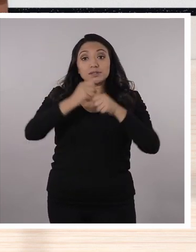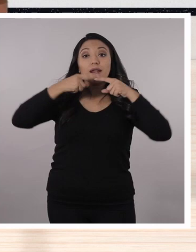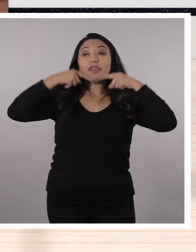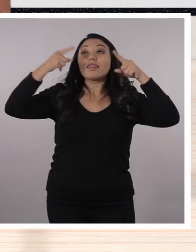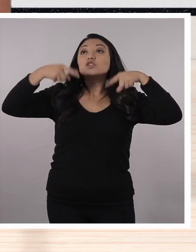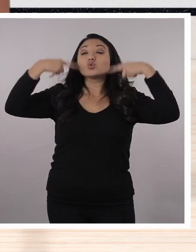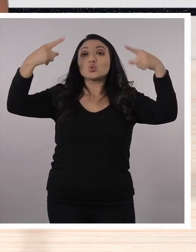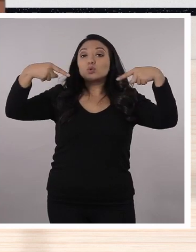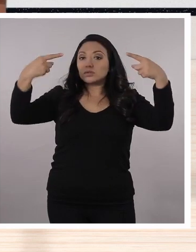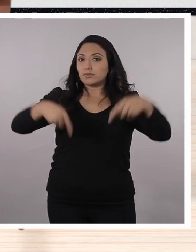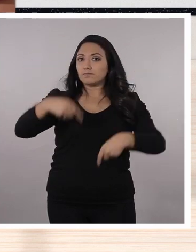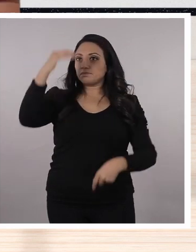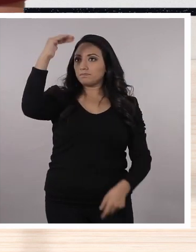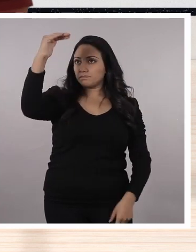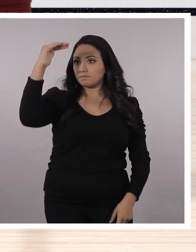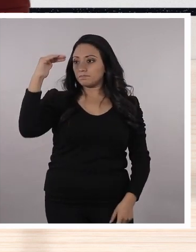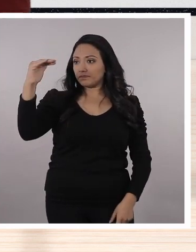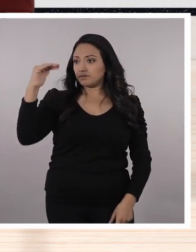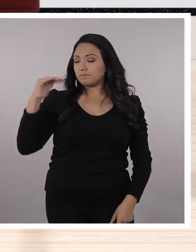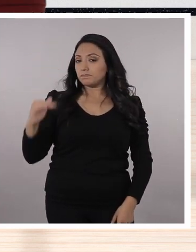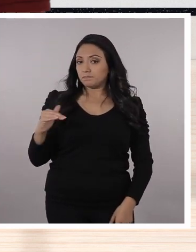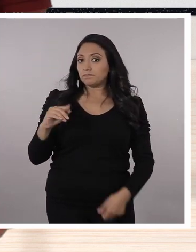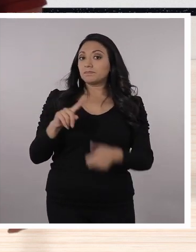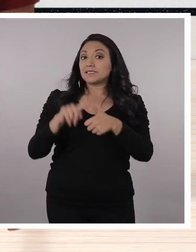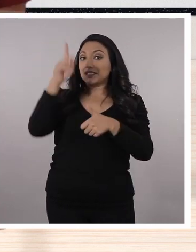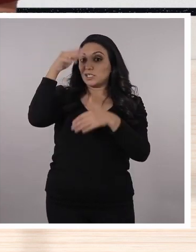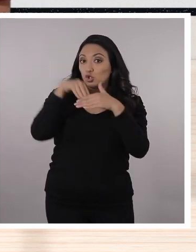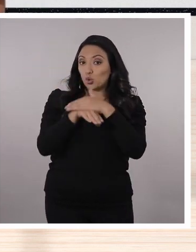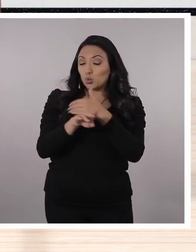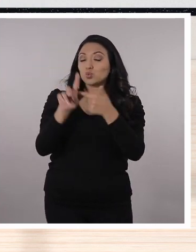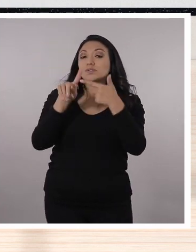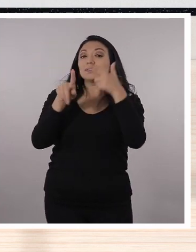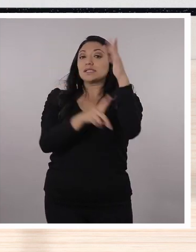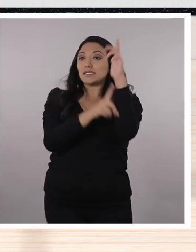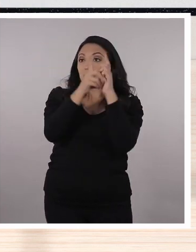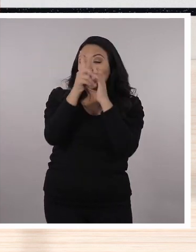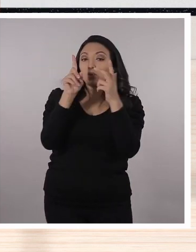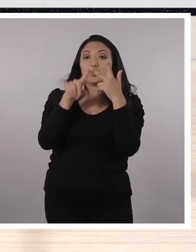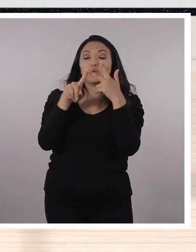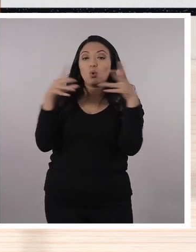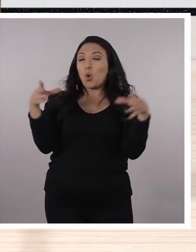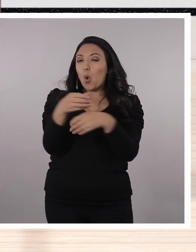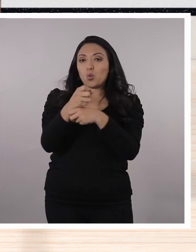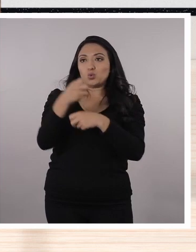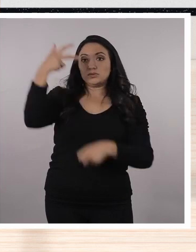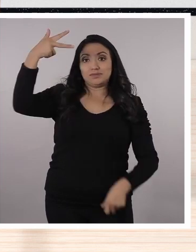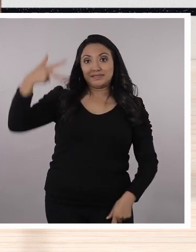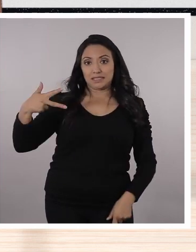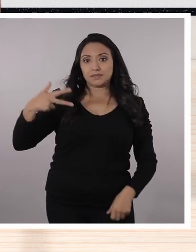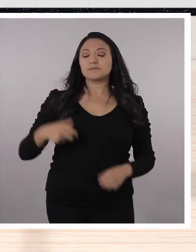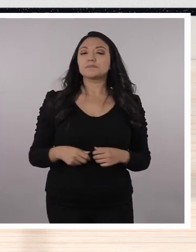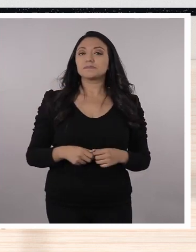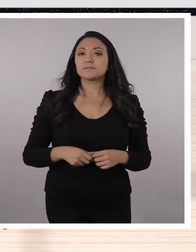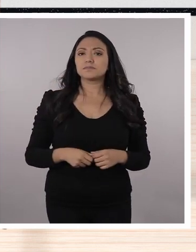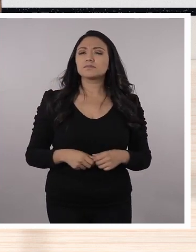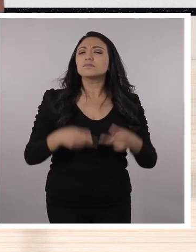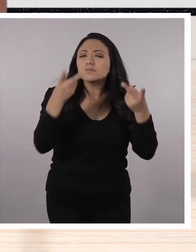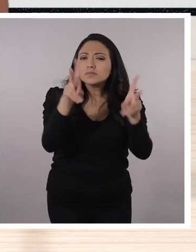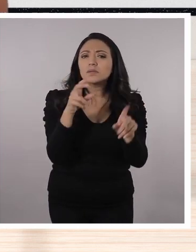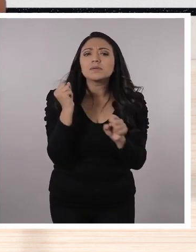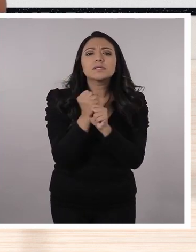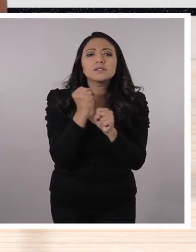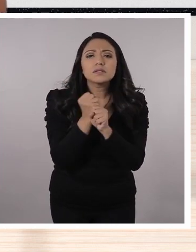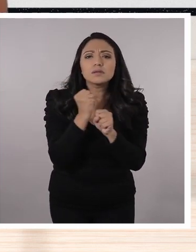guste a ustedes. Recuerden respetar esta misma estructura: la introducción, el desarrollo y la conclusión. También quiero retarles